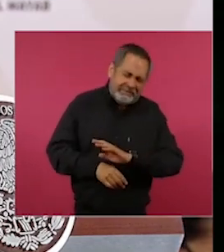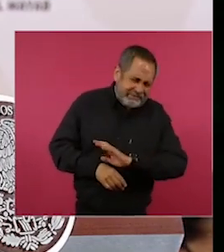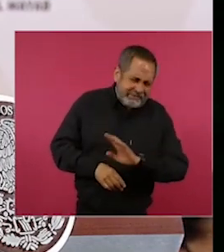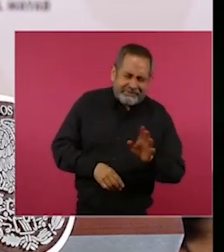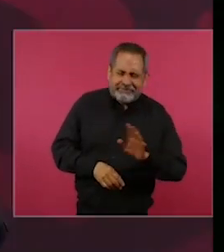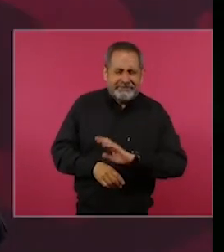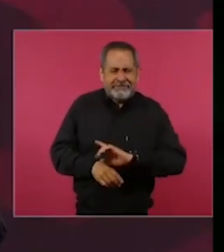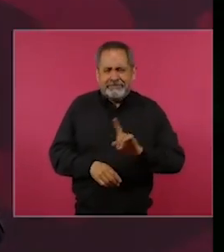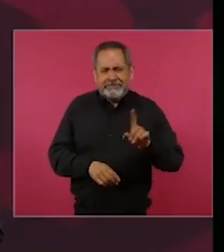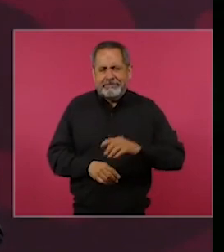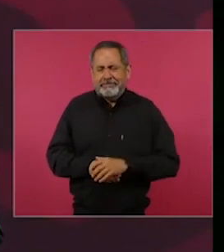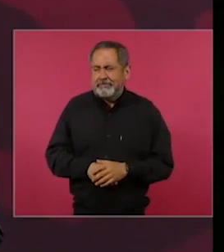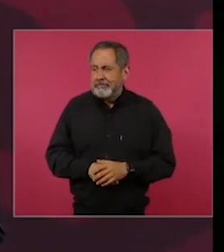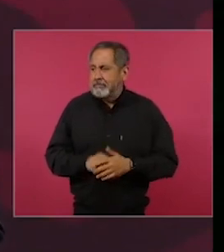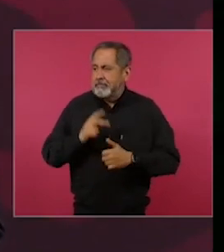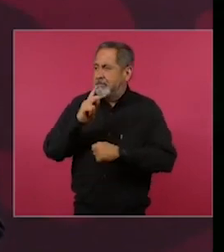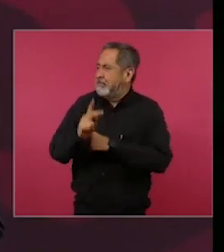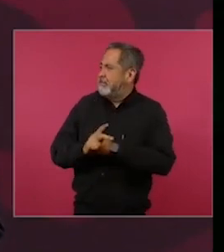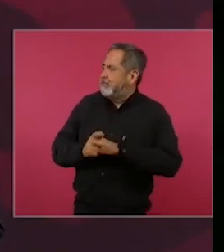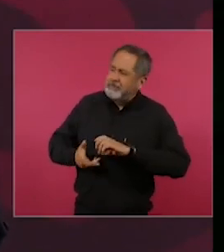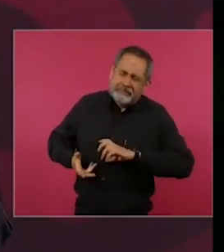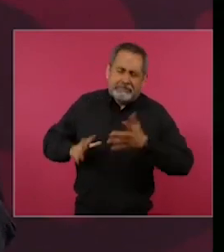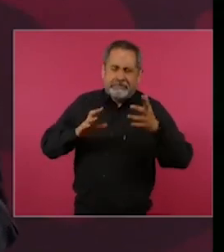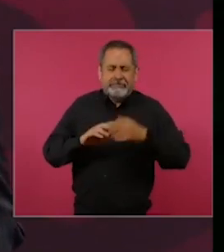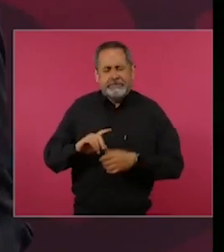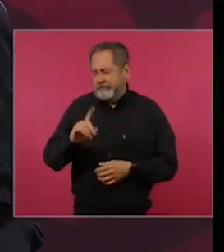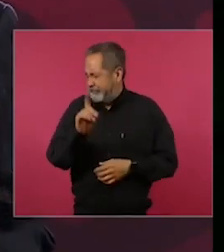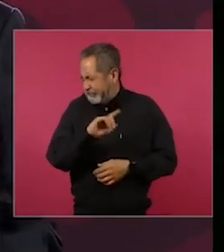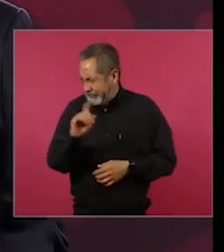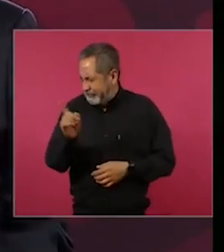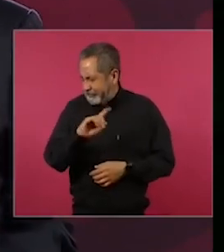afectar la vida pública del país. No es